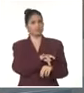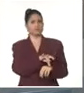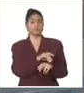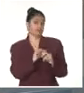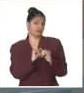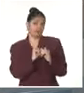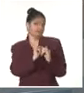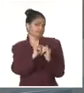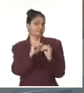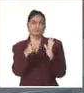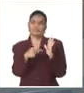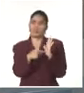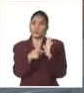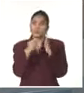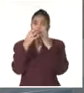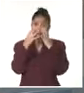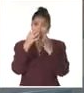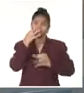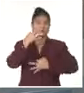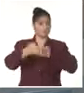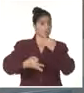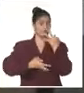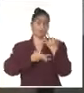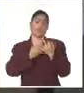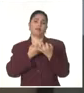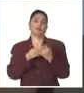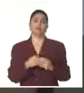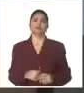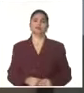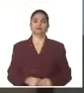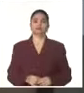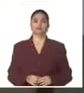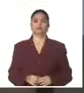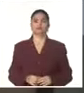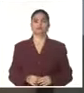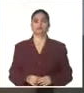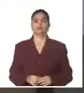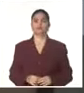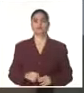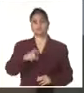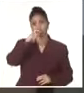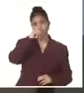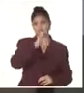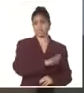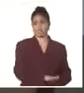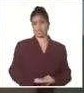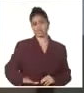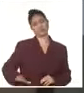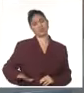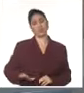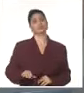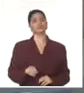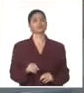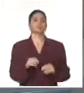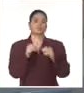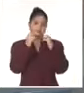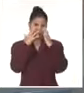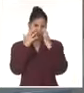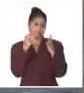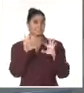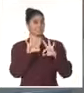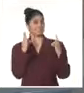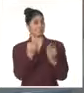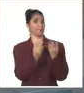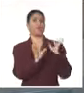en este caso hacemos más énfasis todavía en los niños, en la importancia de